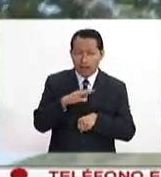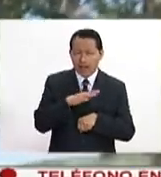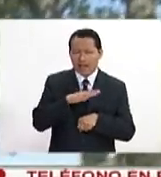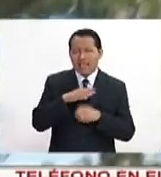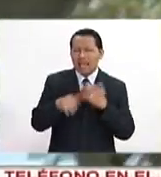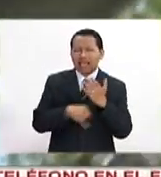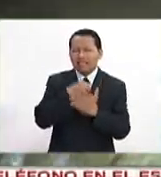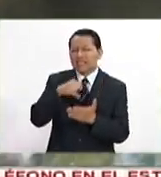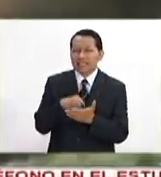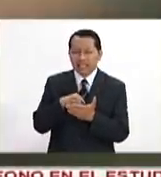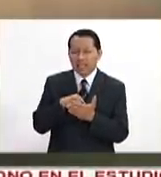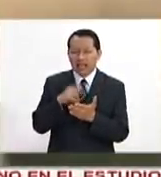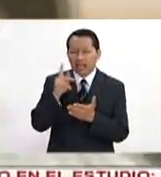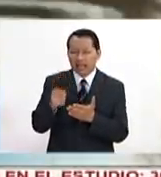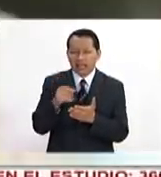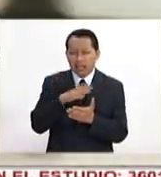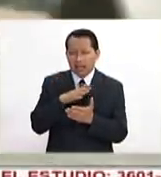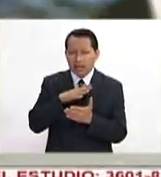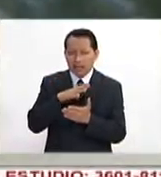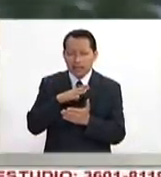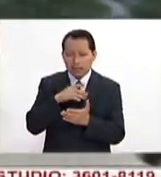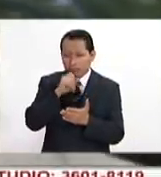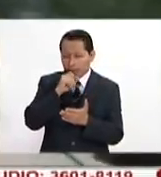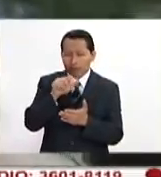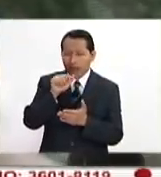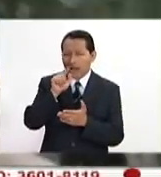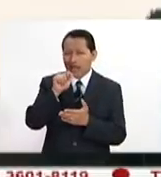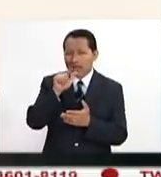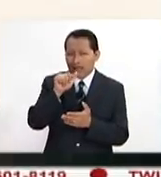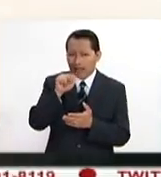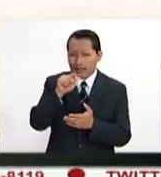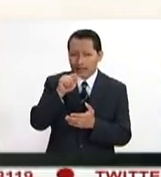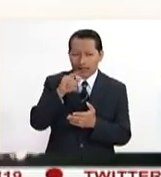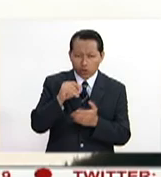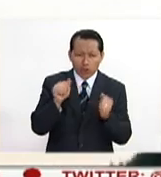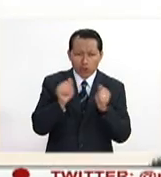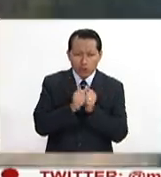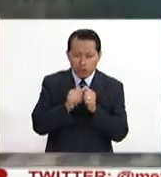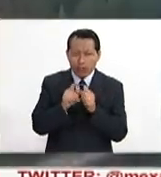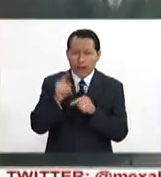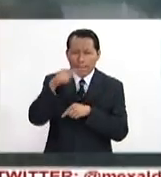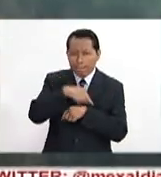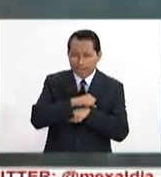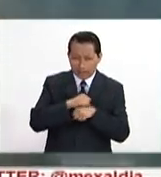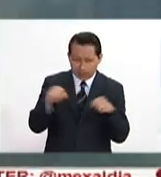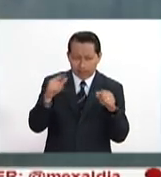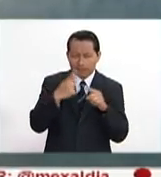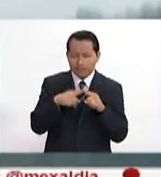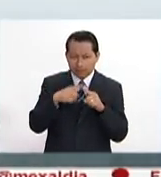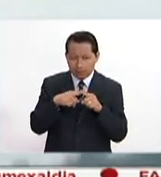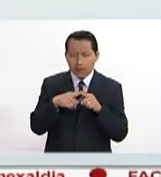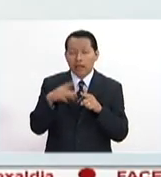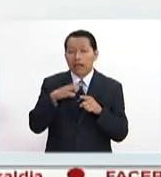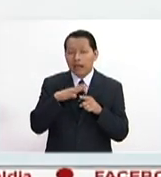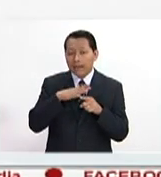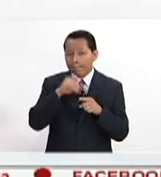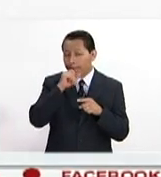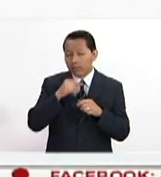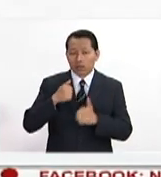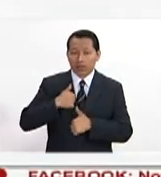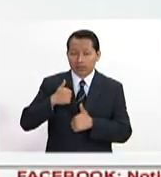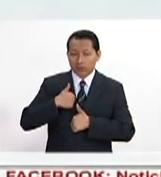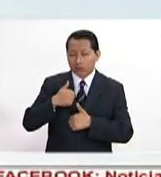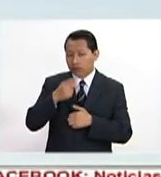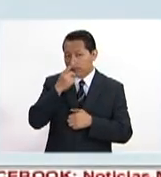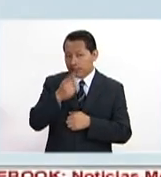isla que se encuentra en el Atlántico, con misiles. Mediante un comunicado, un portavoz del ejército